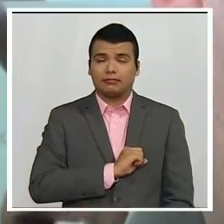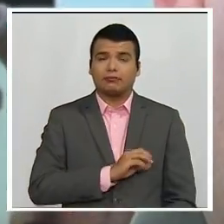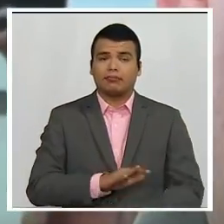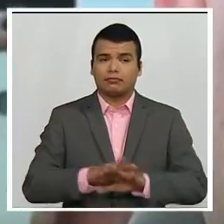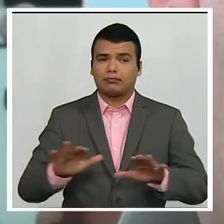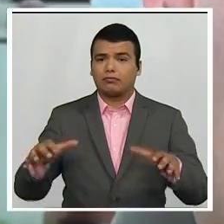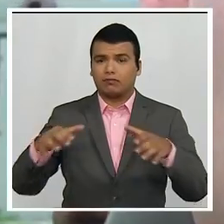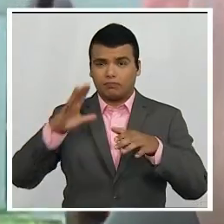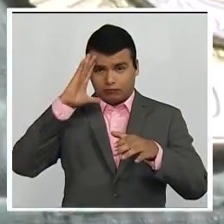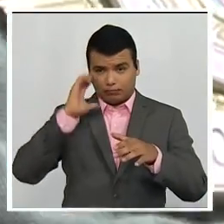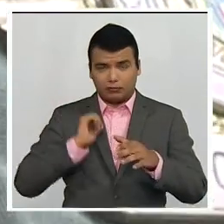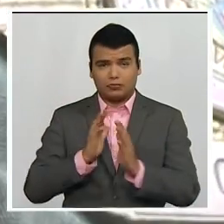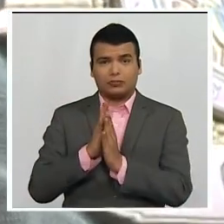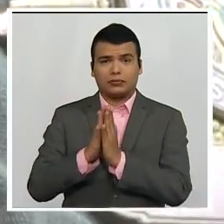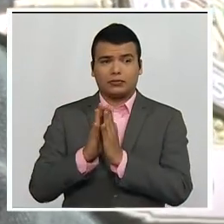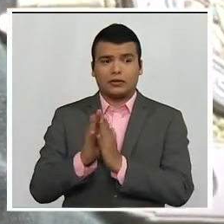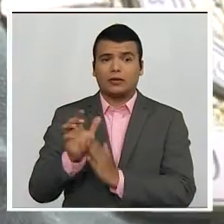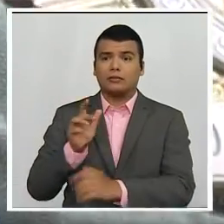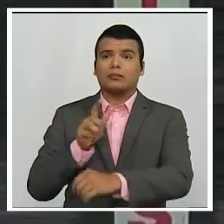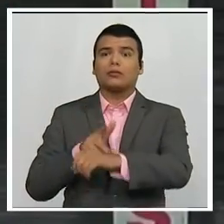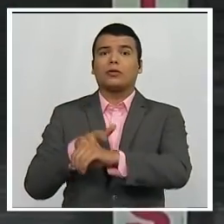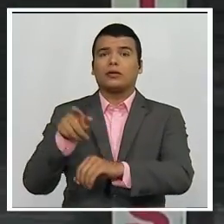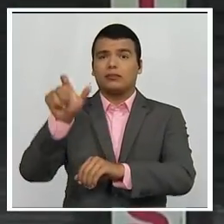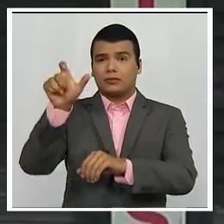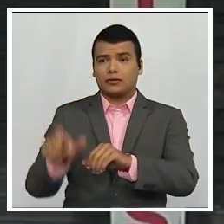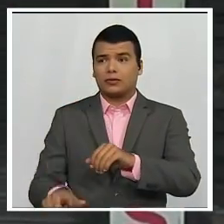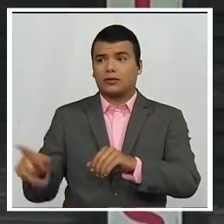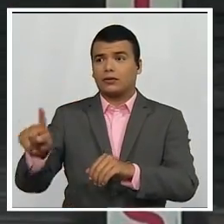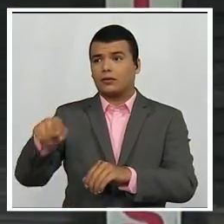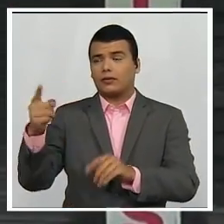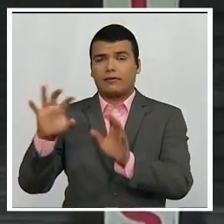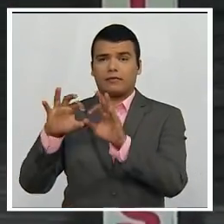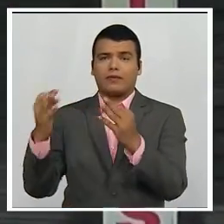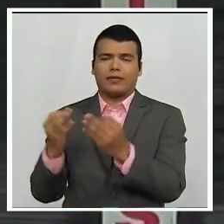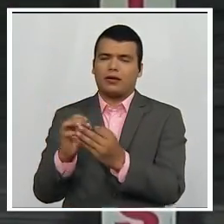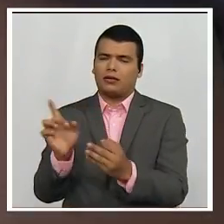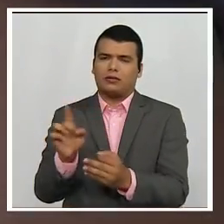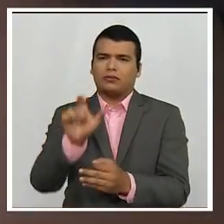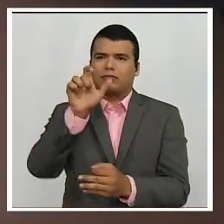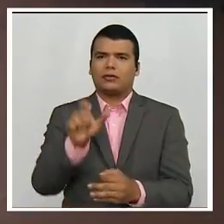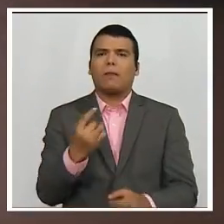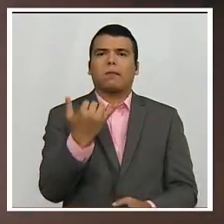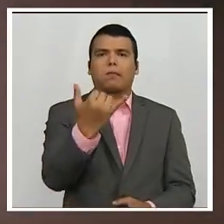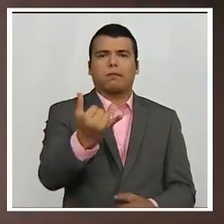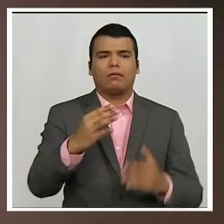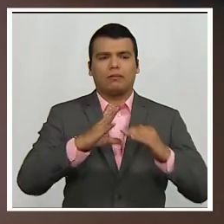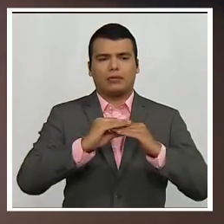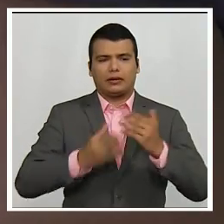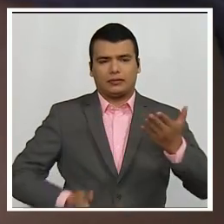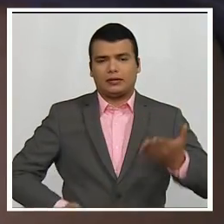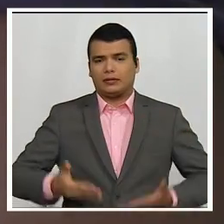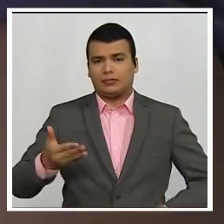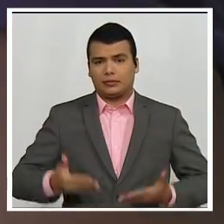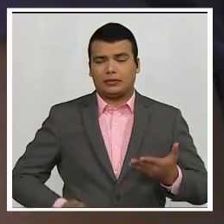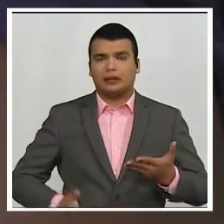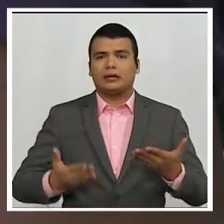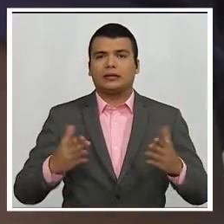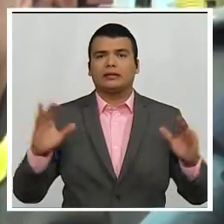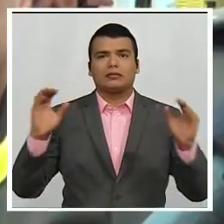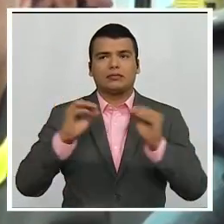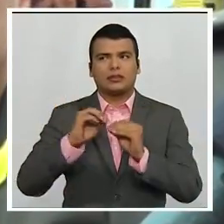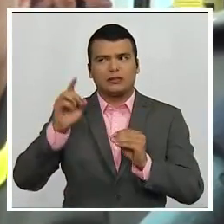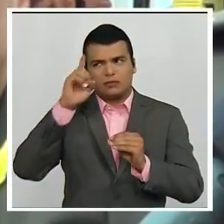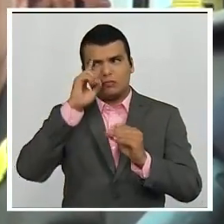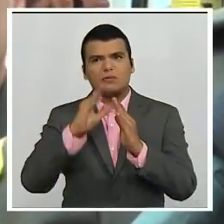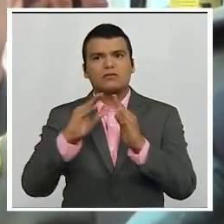policía confirmó que el ataque no era para el futbolista y su familia sino para un sujeto que en el momento se encontraba en el lugar posteriormente en represalias